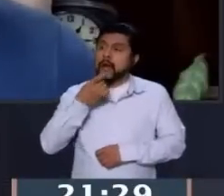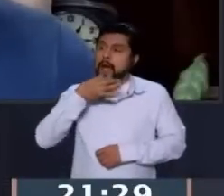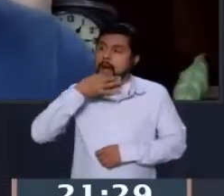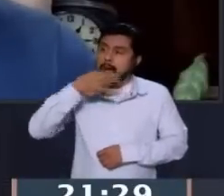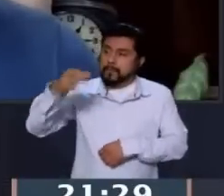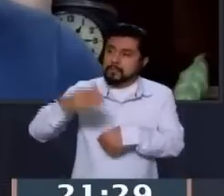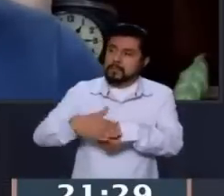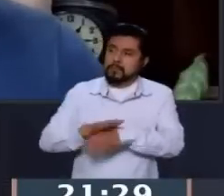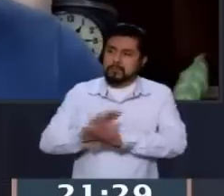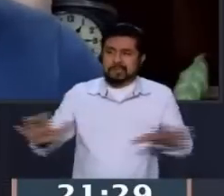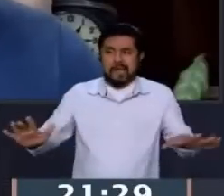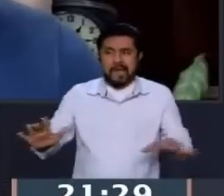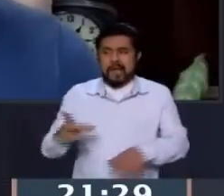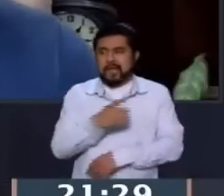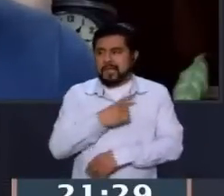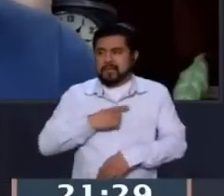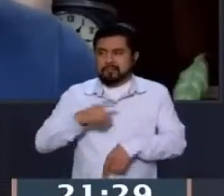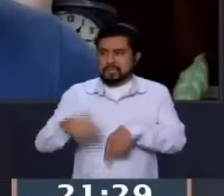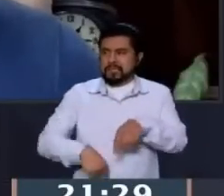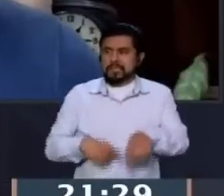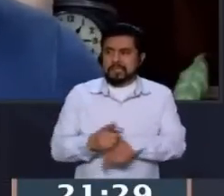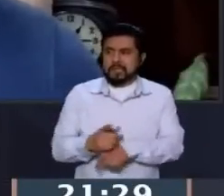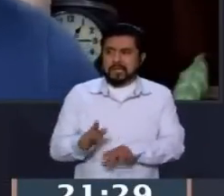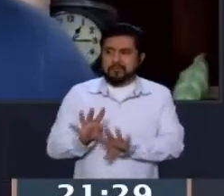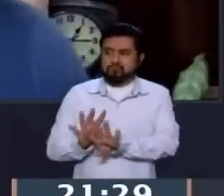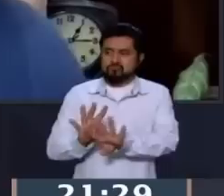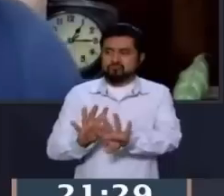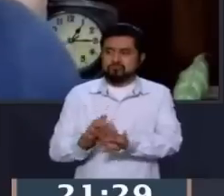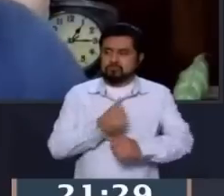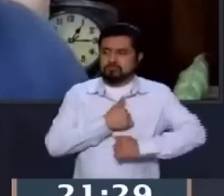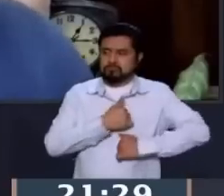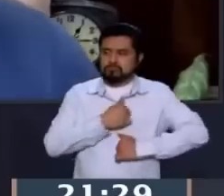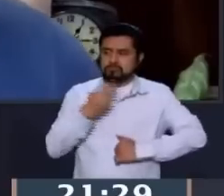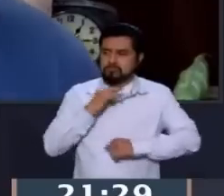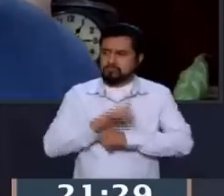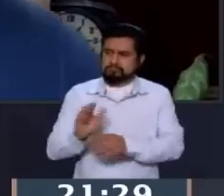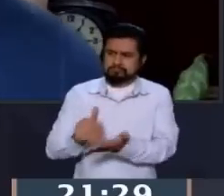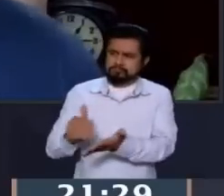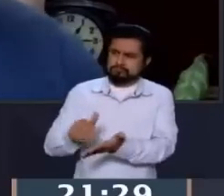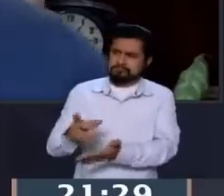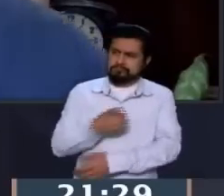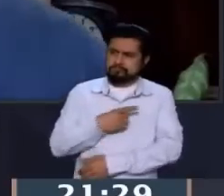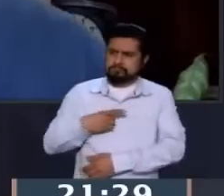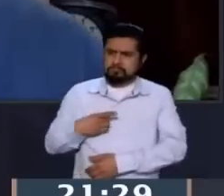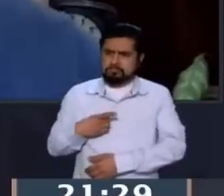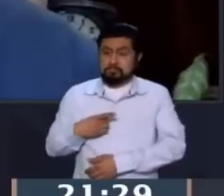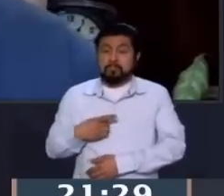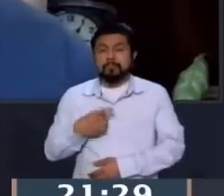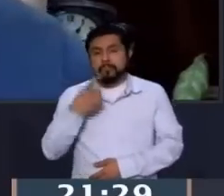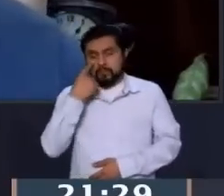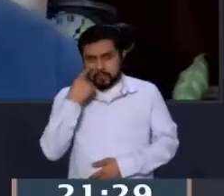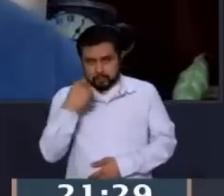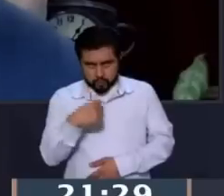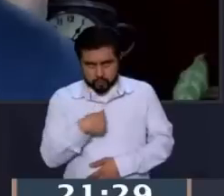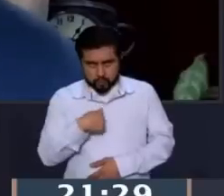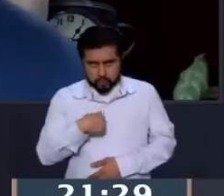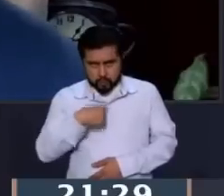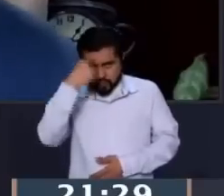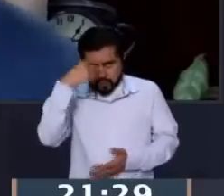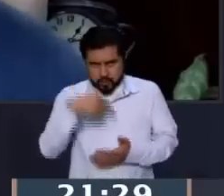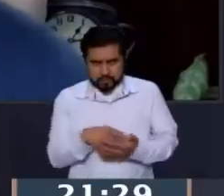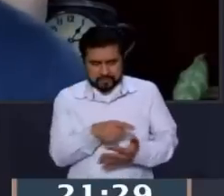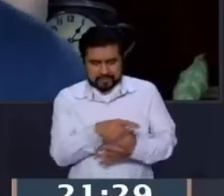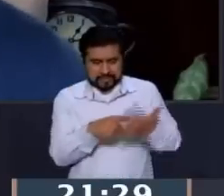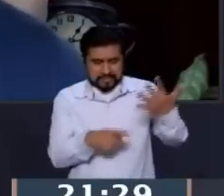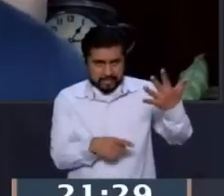el ejército ruso de de ahí de Ucrania Mira yo identifico cinco ganadores un gran